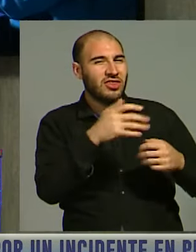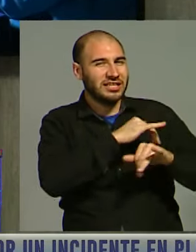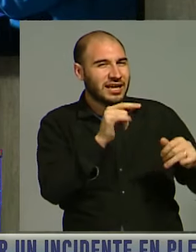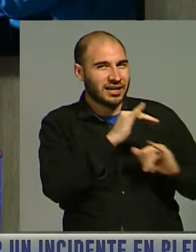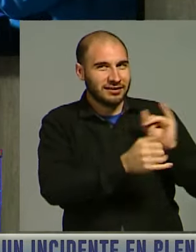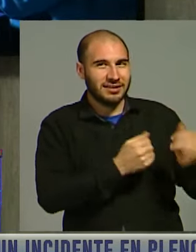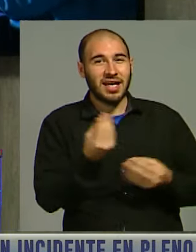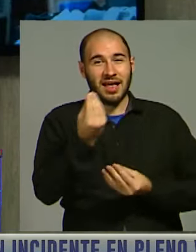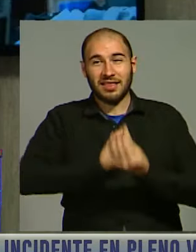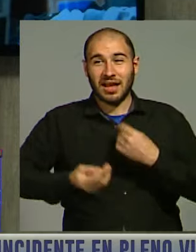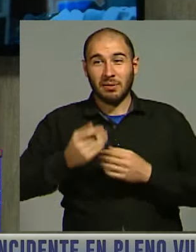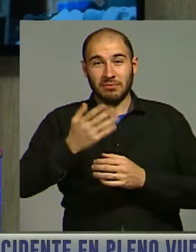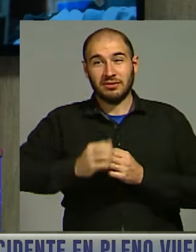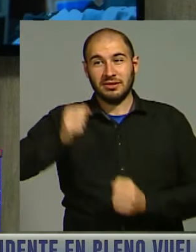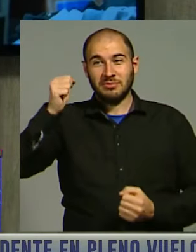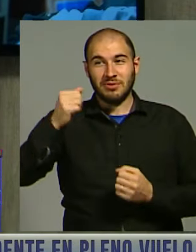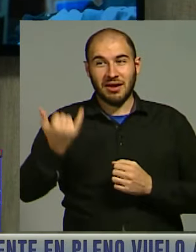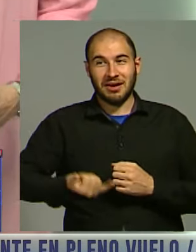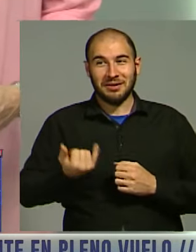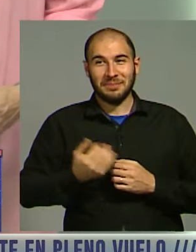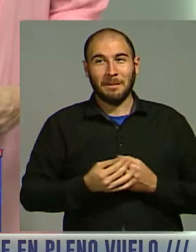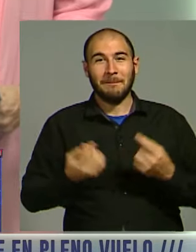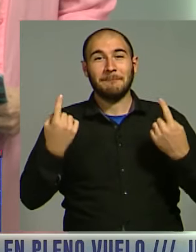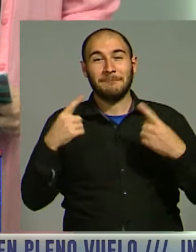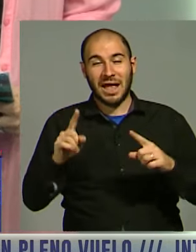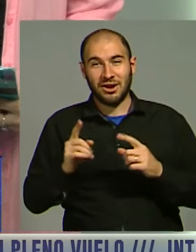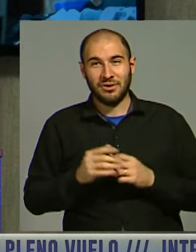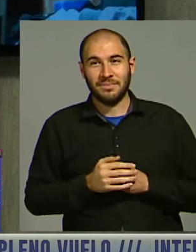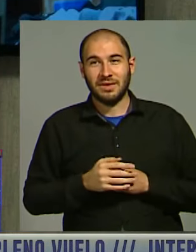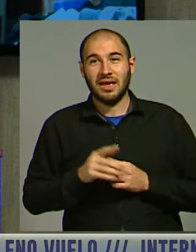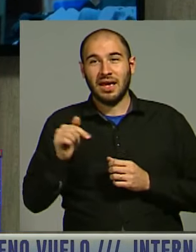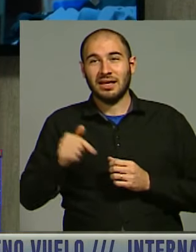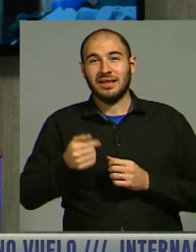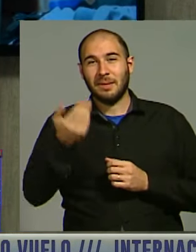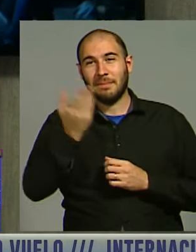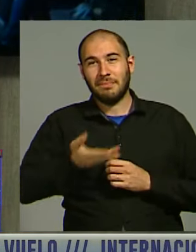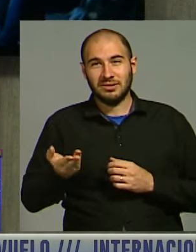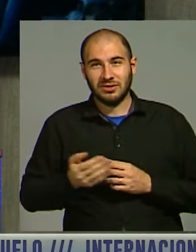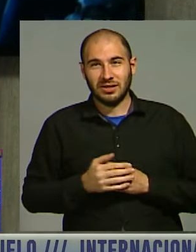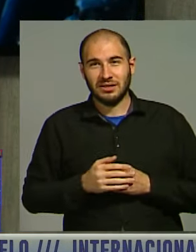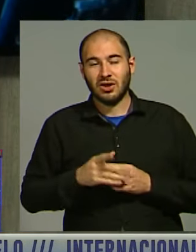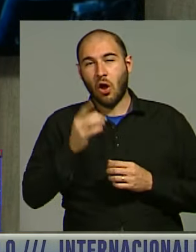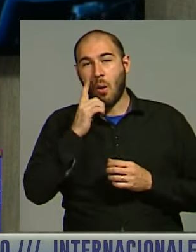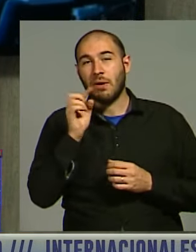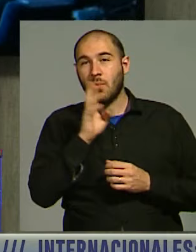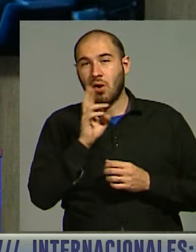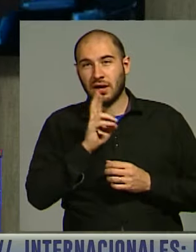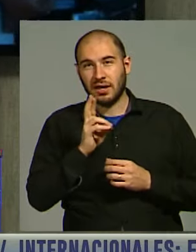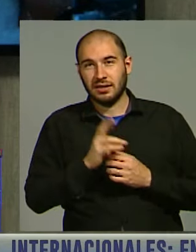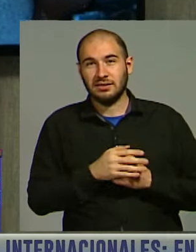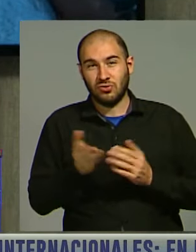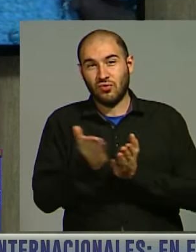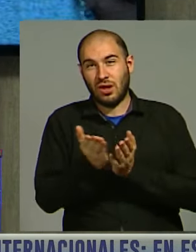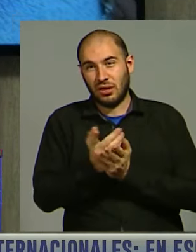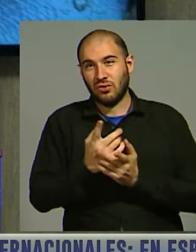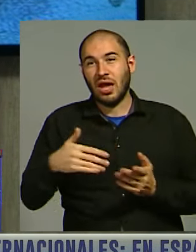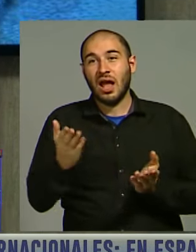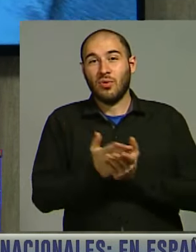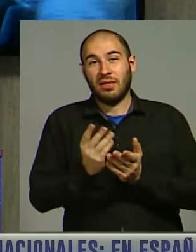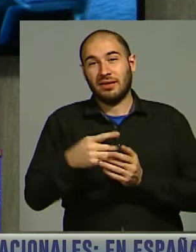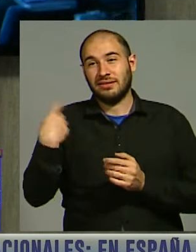Hay intercambios para egresados también. Ah, bueno. Pero justamente esta es para los chicos que chicos y chicas que estudian, que son